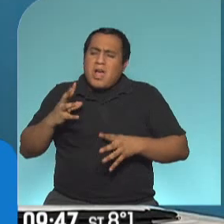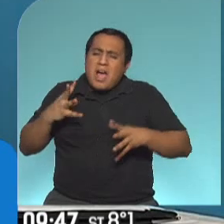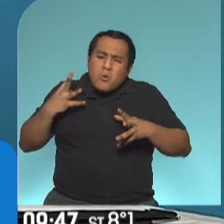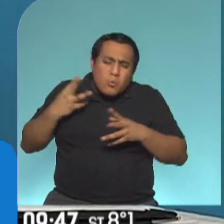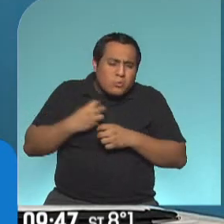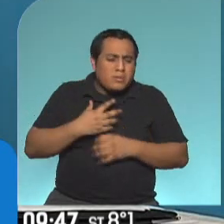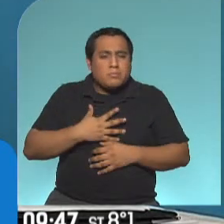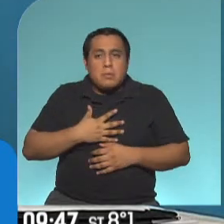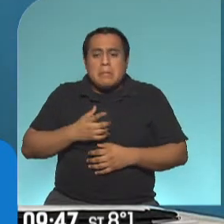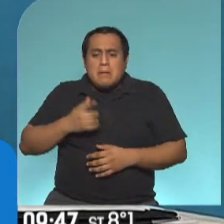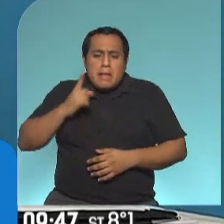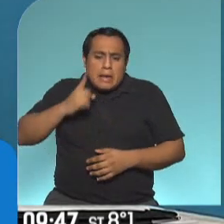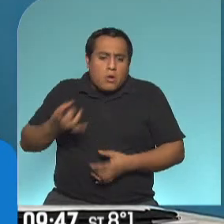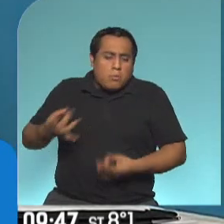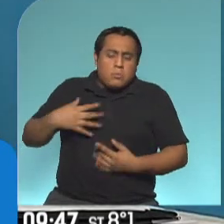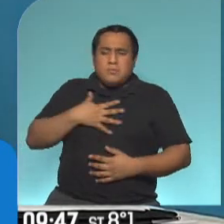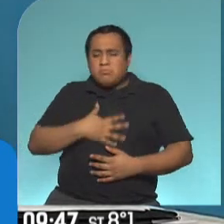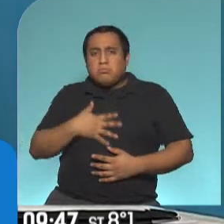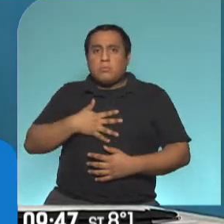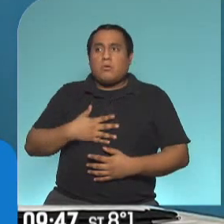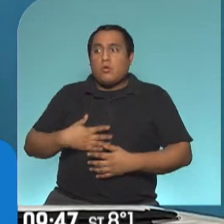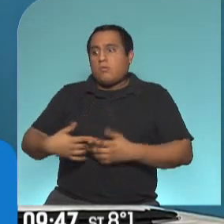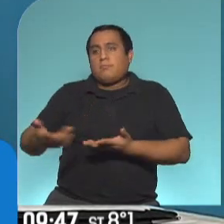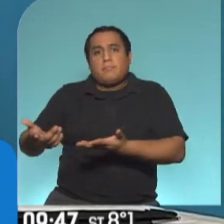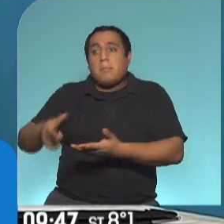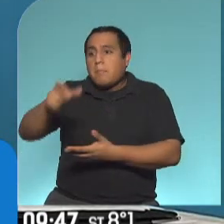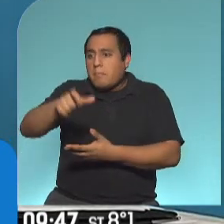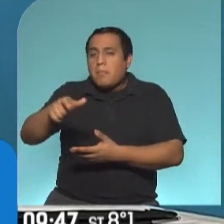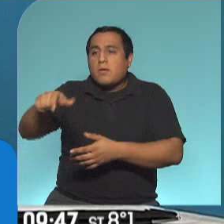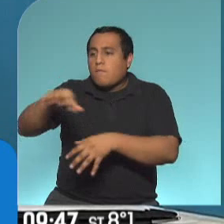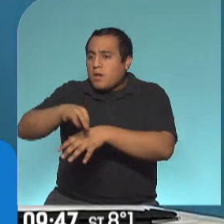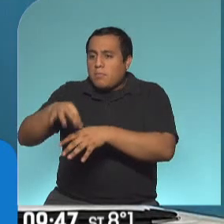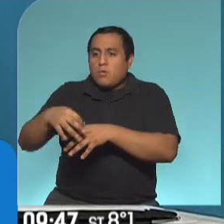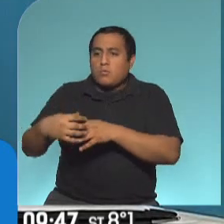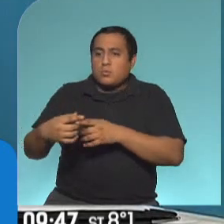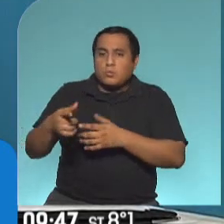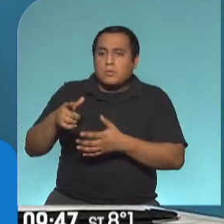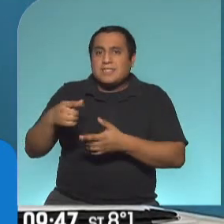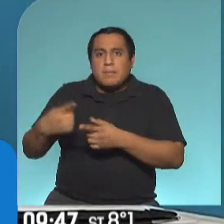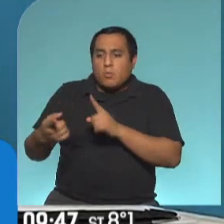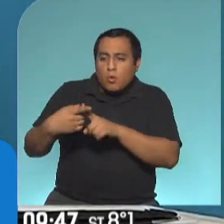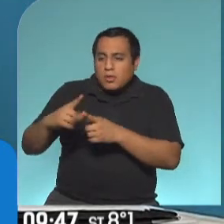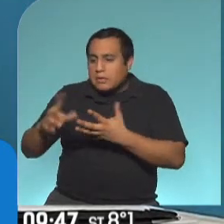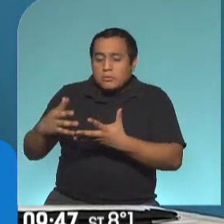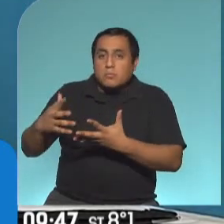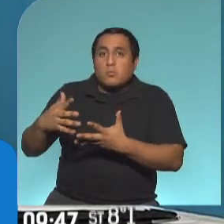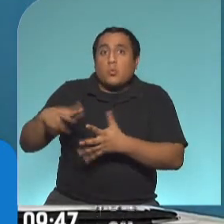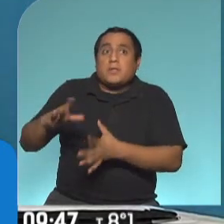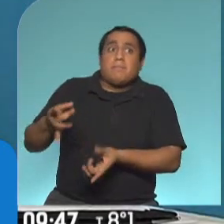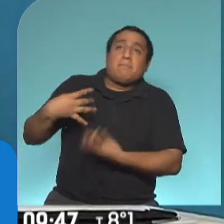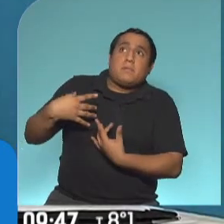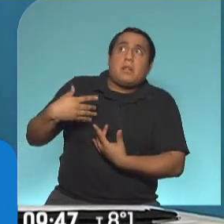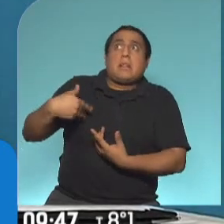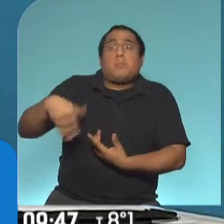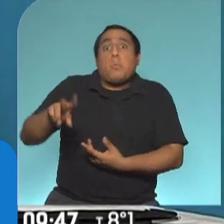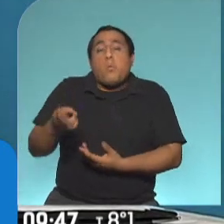el riesgo de contagio y el contacto permanente con la enfermedad y la muerte el porcentaje